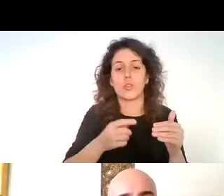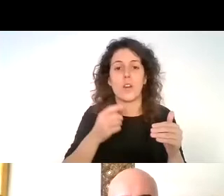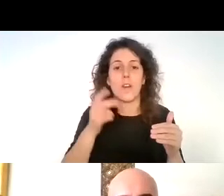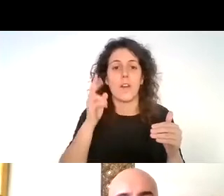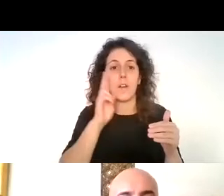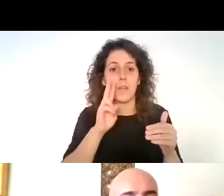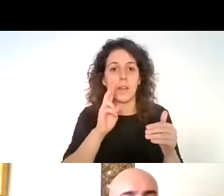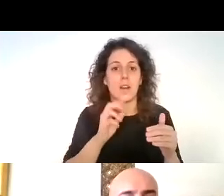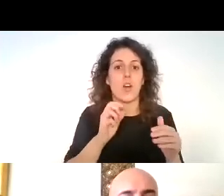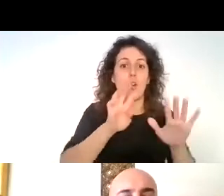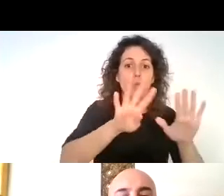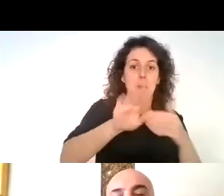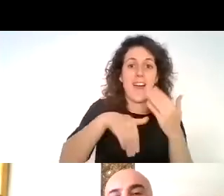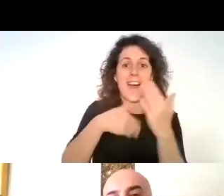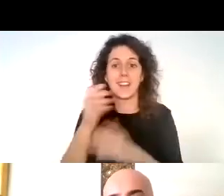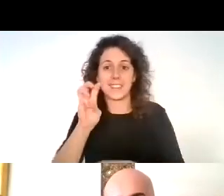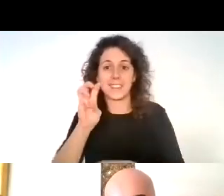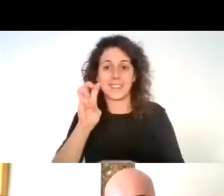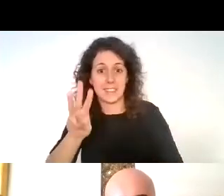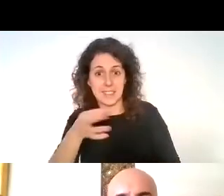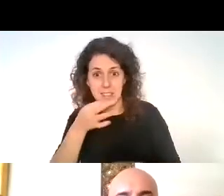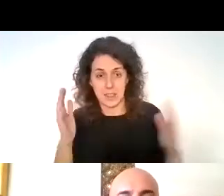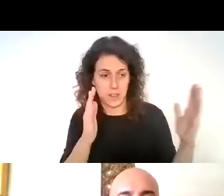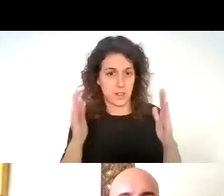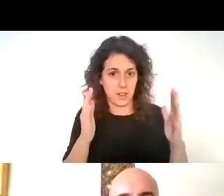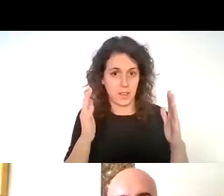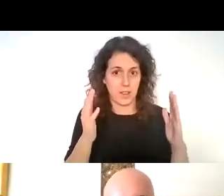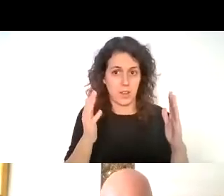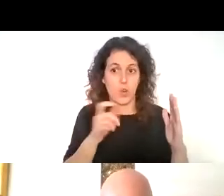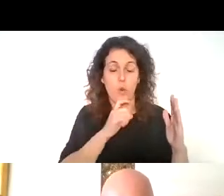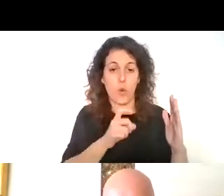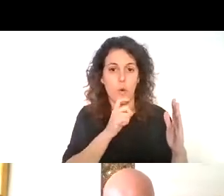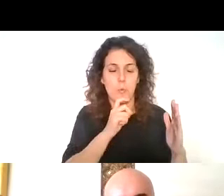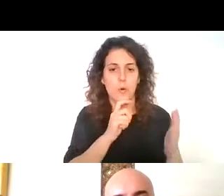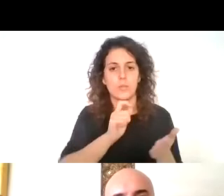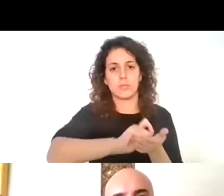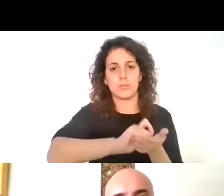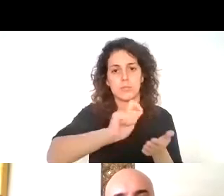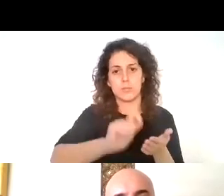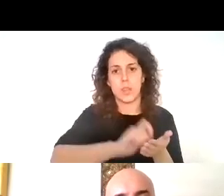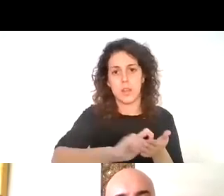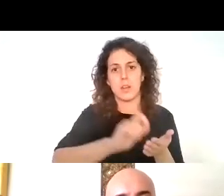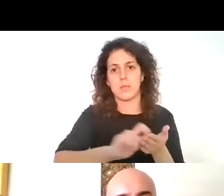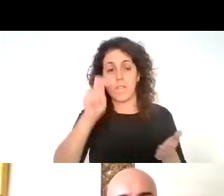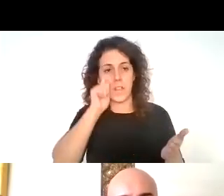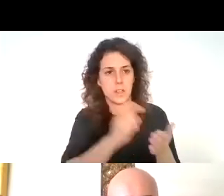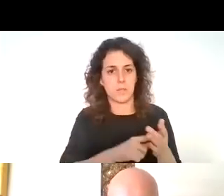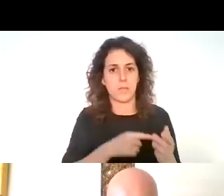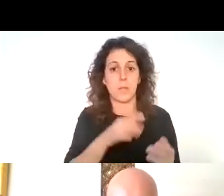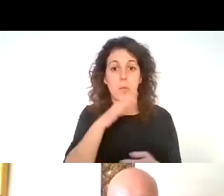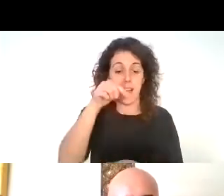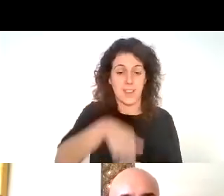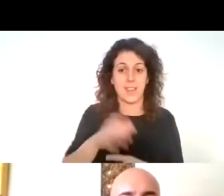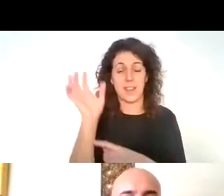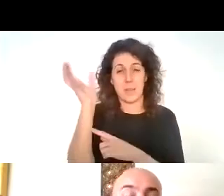y las 3 de la tarde mediante un recuento manual. Por lo que, teniendo en cuenta que las temperaturas aquí son